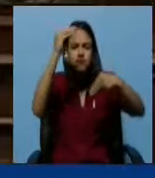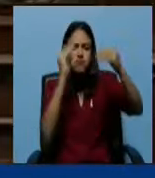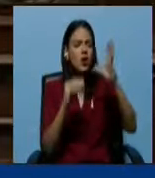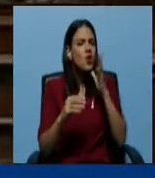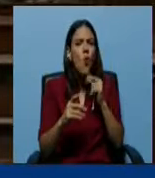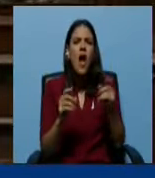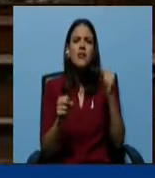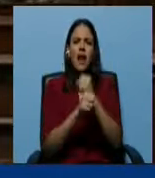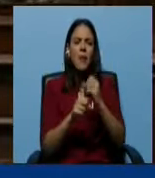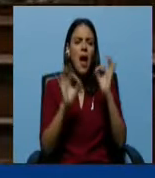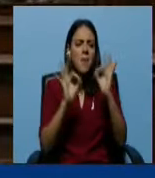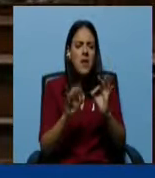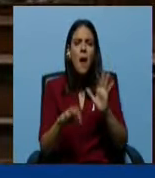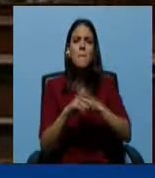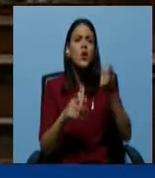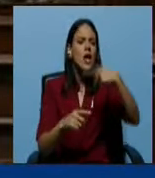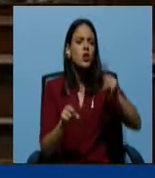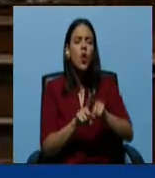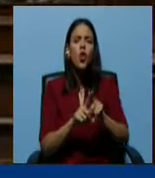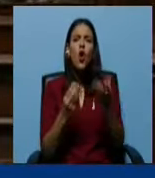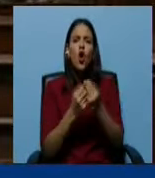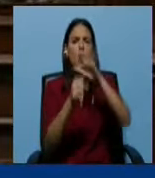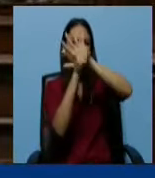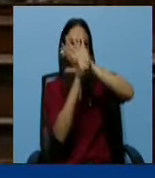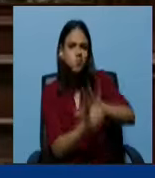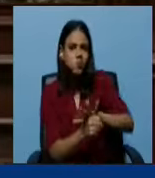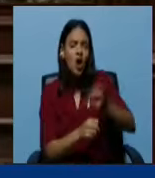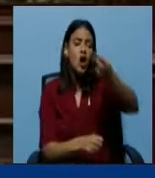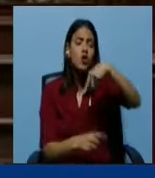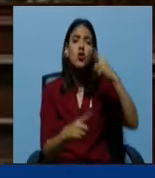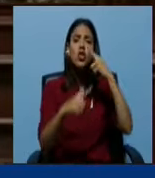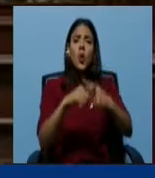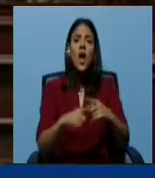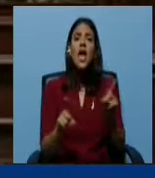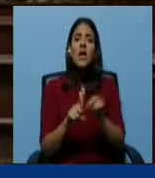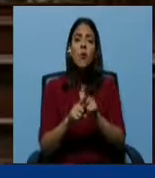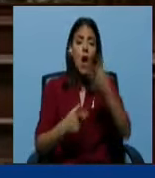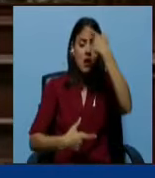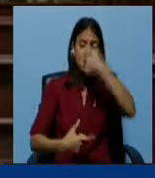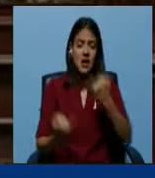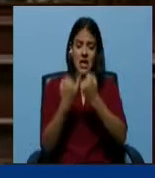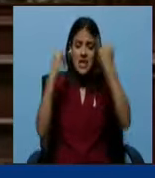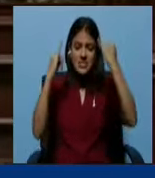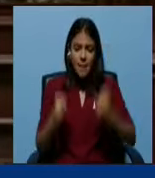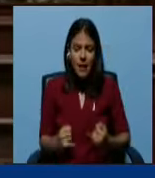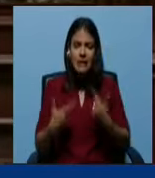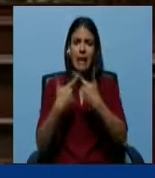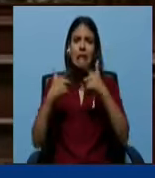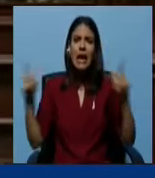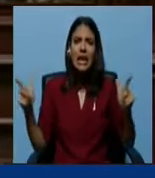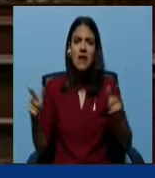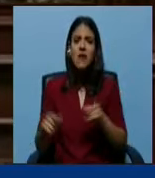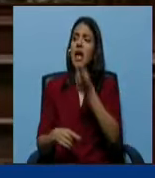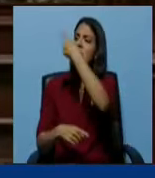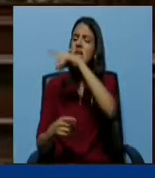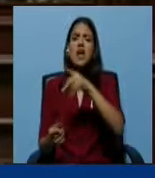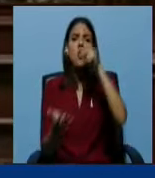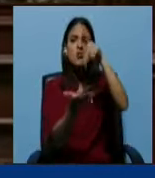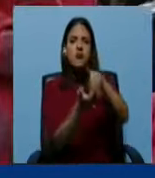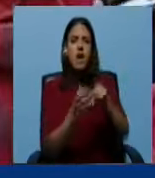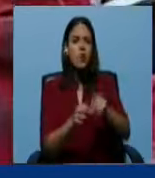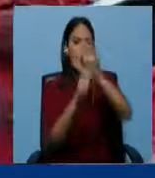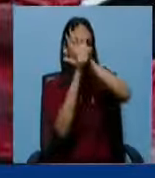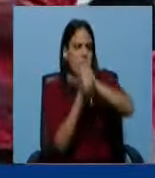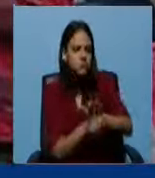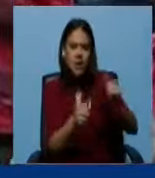De hombres y mujeres libres pasamos a pueblos esclavizados, perseguidos, exterminados.